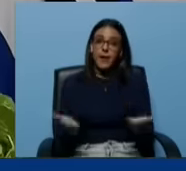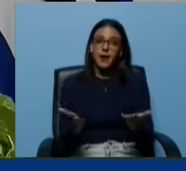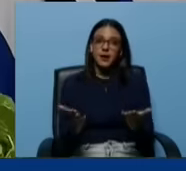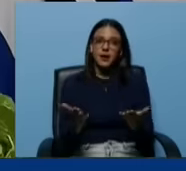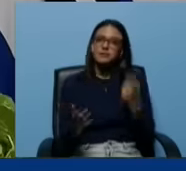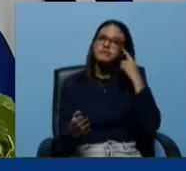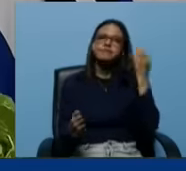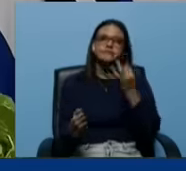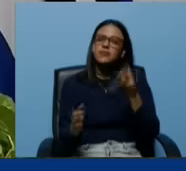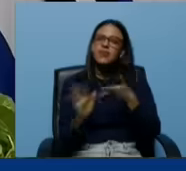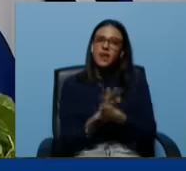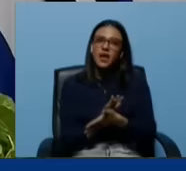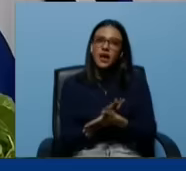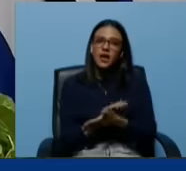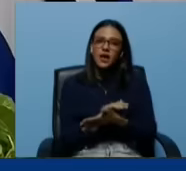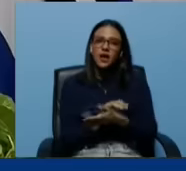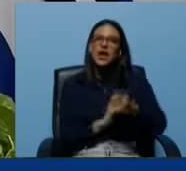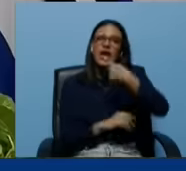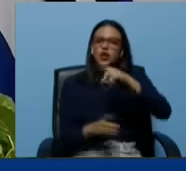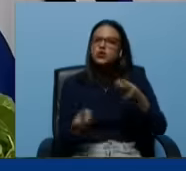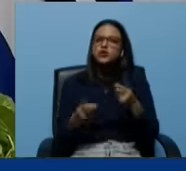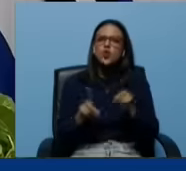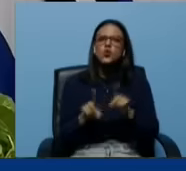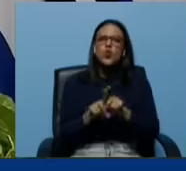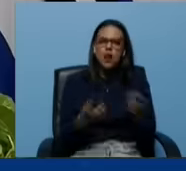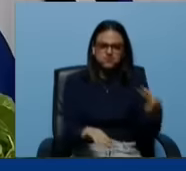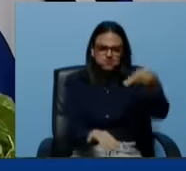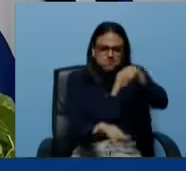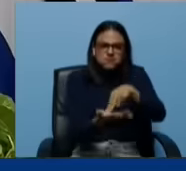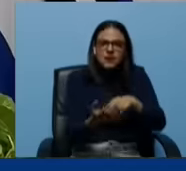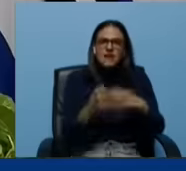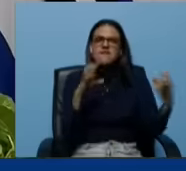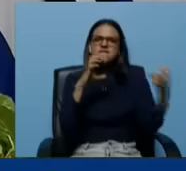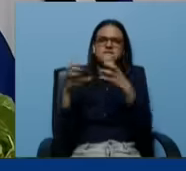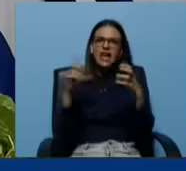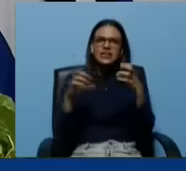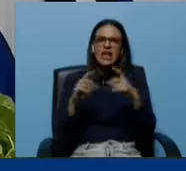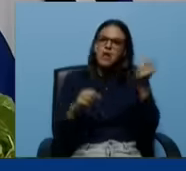para darles la batalla y derrotarlos.